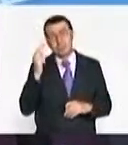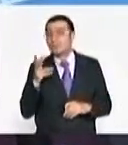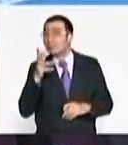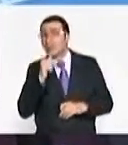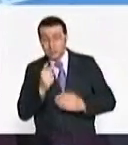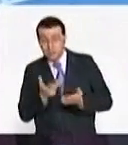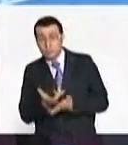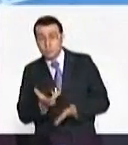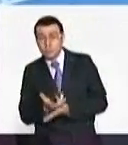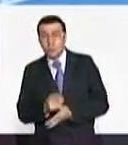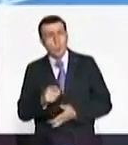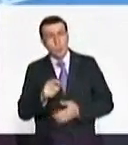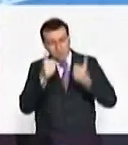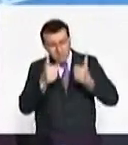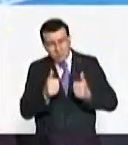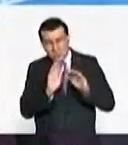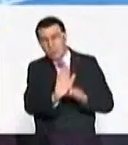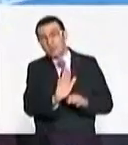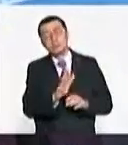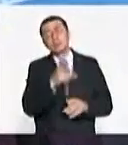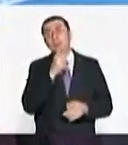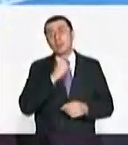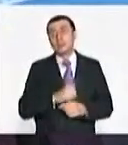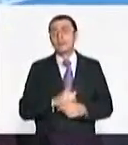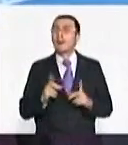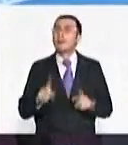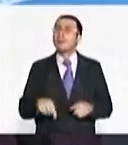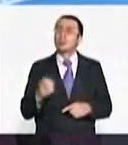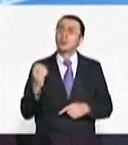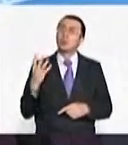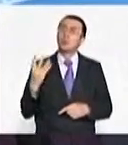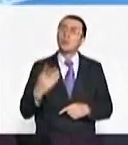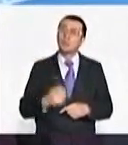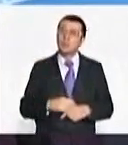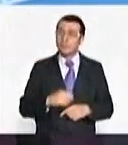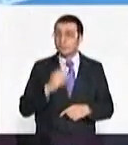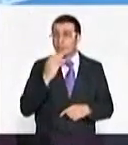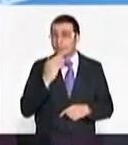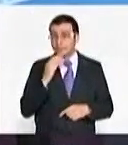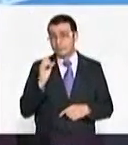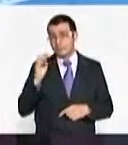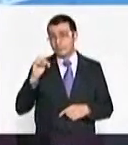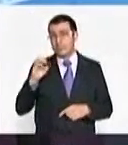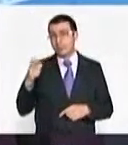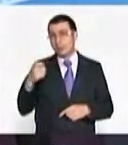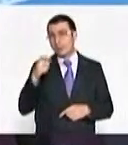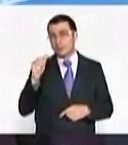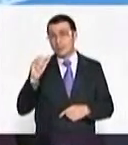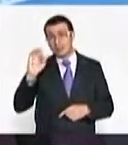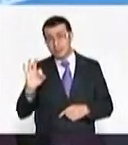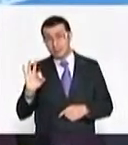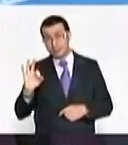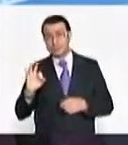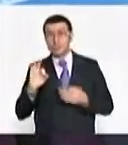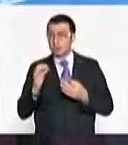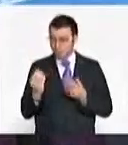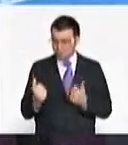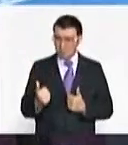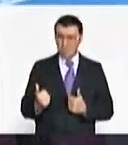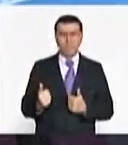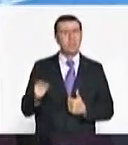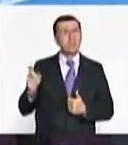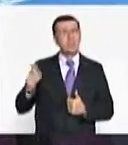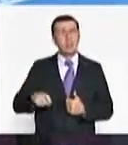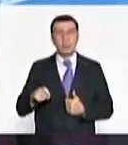estábamos seguros de que le iba a hacer bien al paciente. En segundo lugar, es la concentración. Un omega 3 que tenga, para que un omega 3 le sirva a usted, tiene que tener